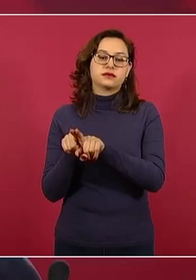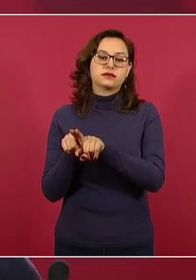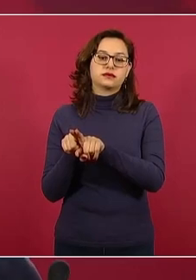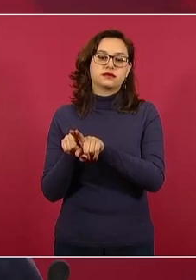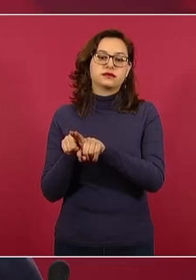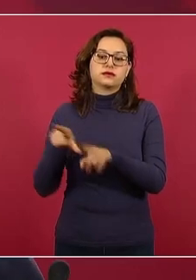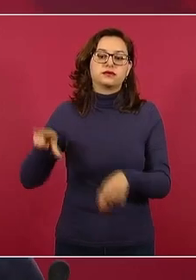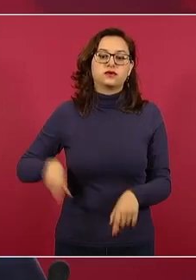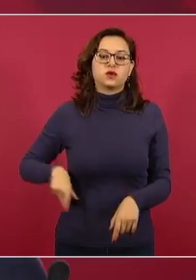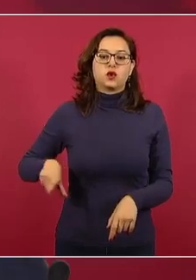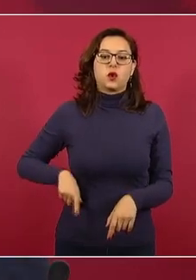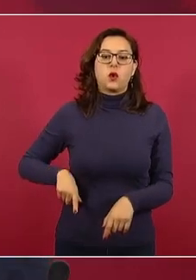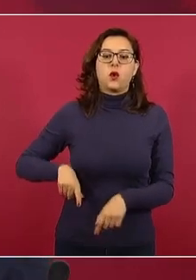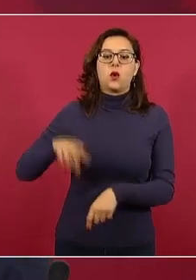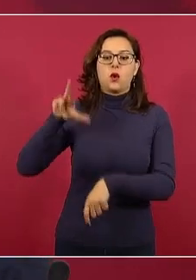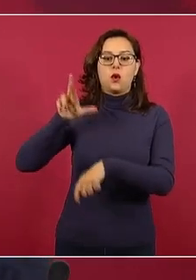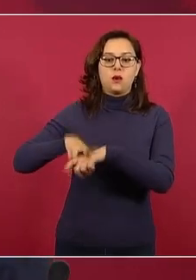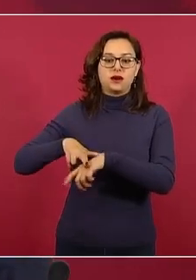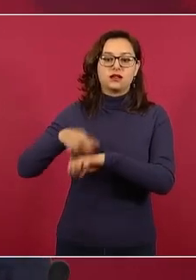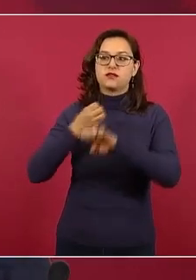de gobernador